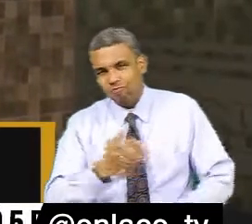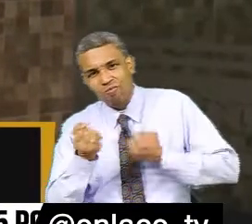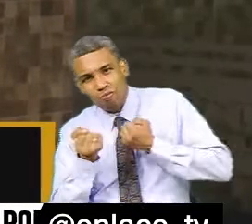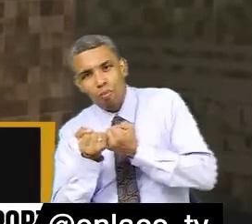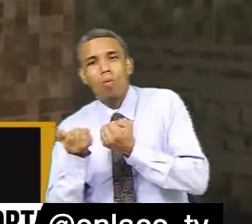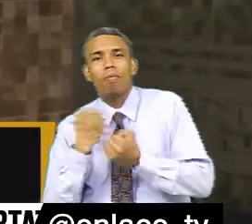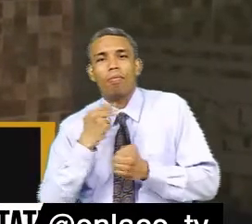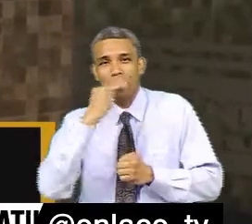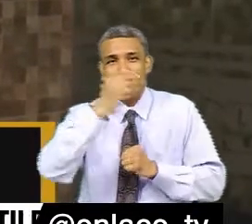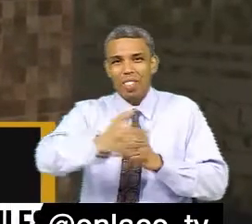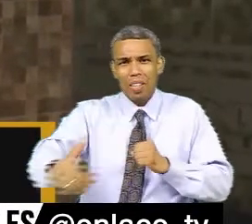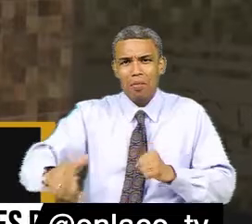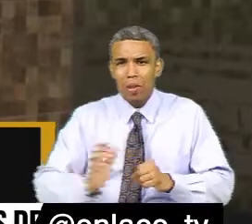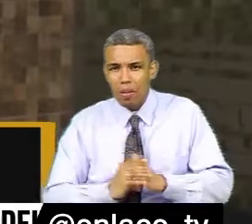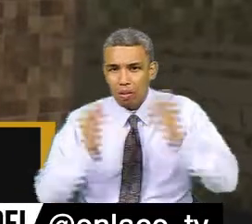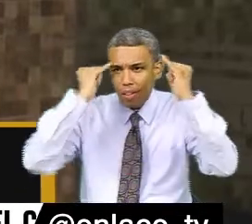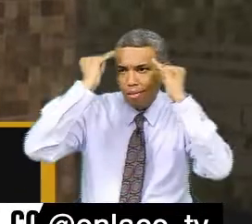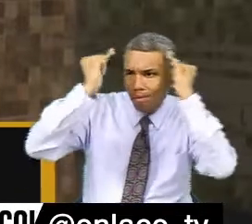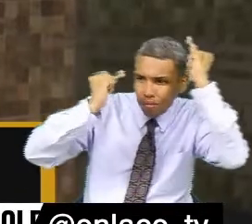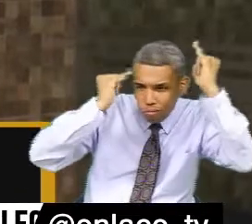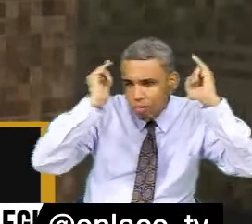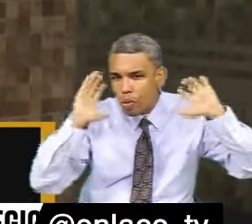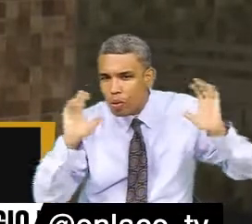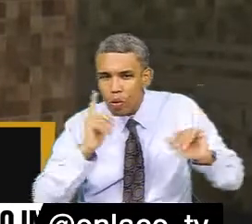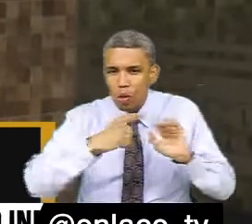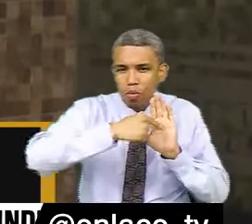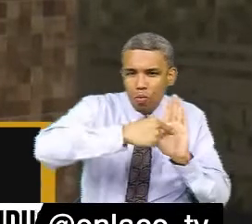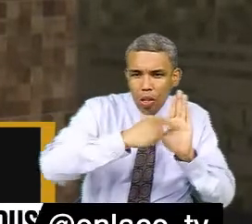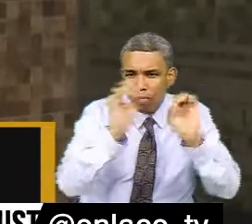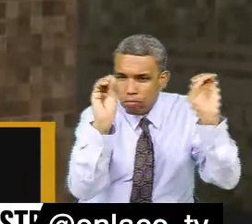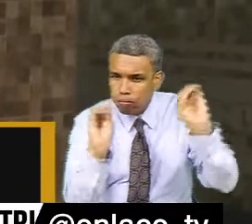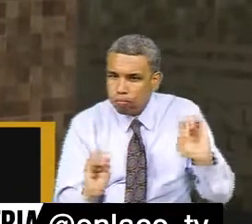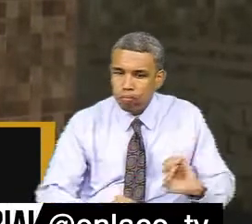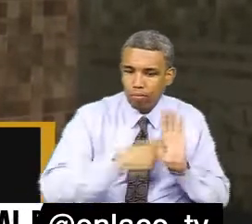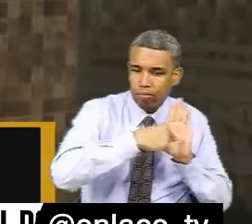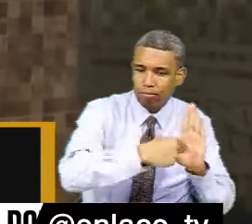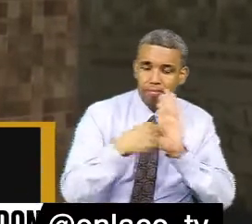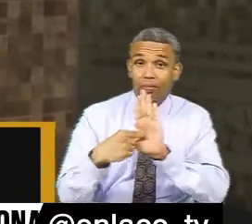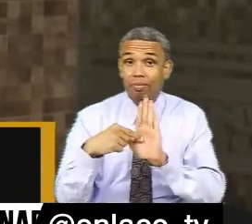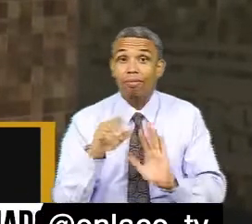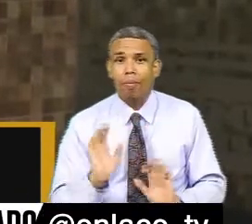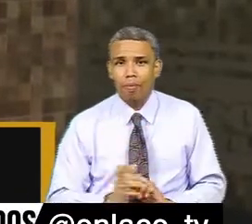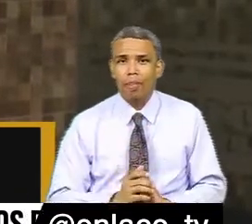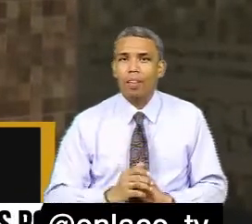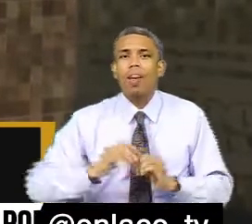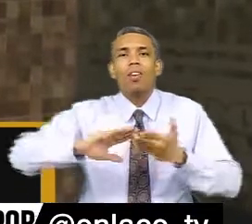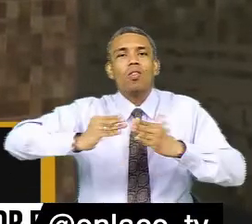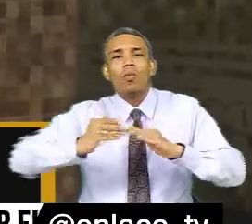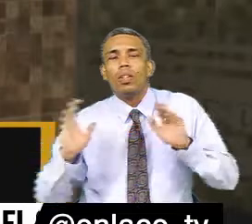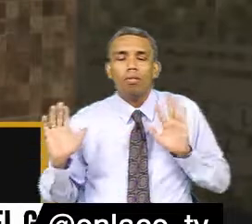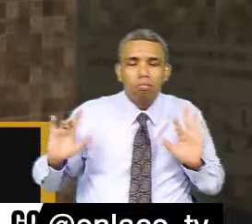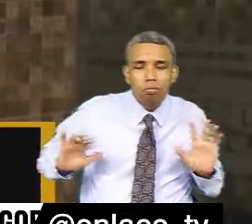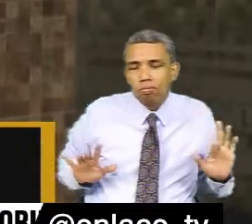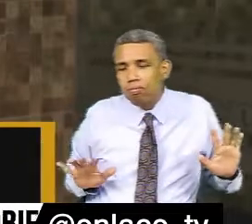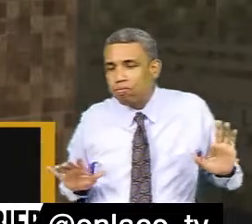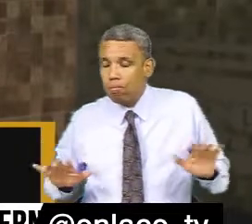profesores, directivos, todos comprometidos con la obra. Y la comunidad que nos ha acompañado también ha quedado hasta el